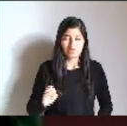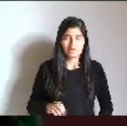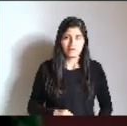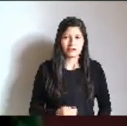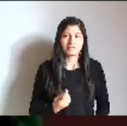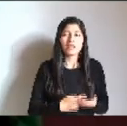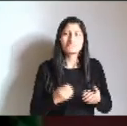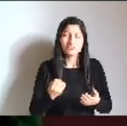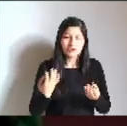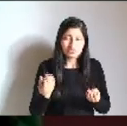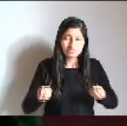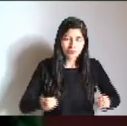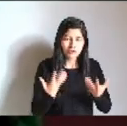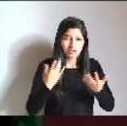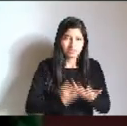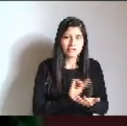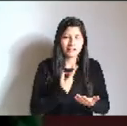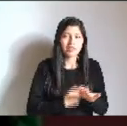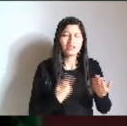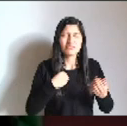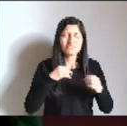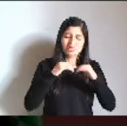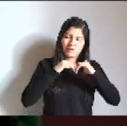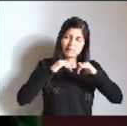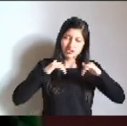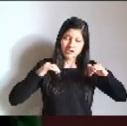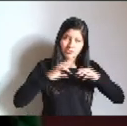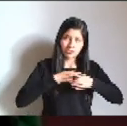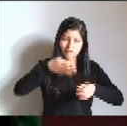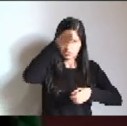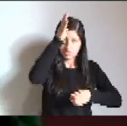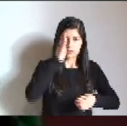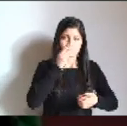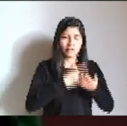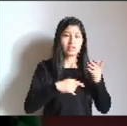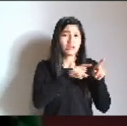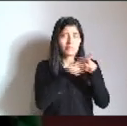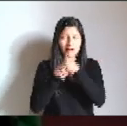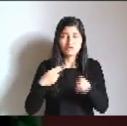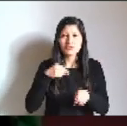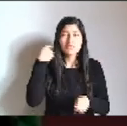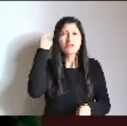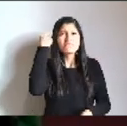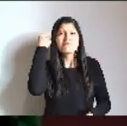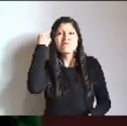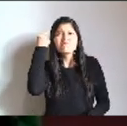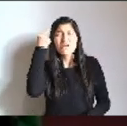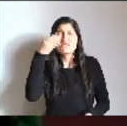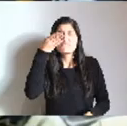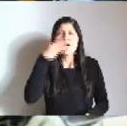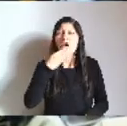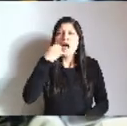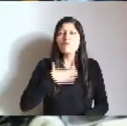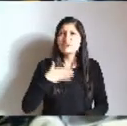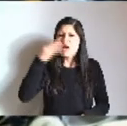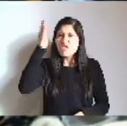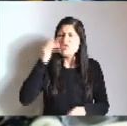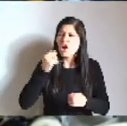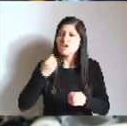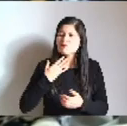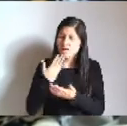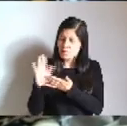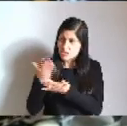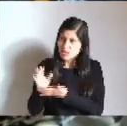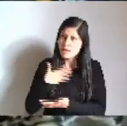que muchas veces nos apartamos tanto de Dios que incluso pensamos que Dios nos abandona. Es